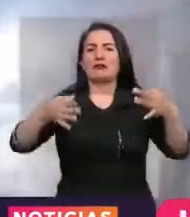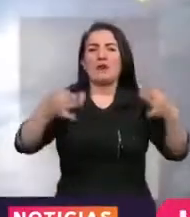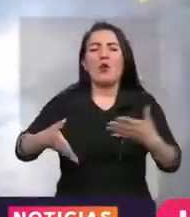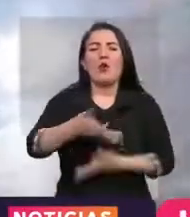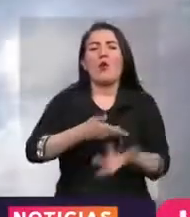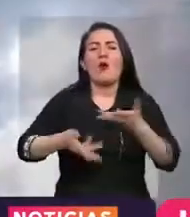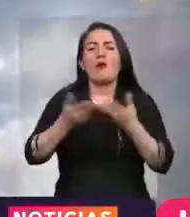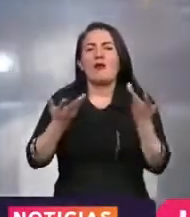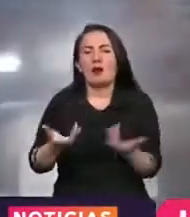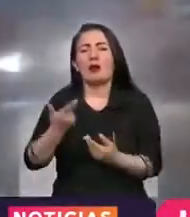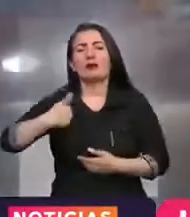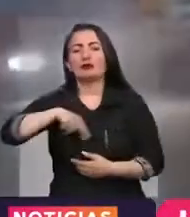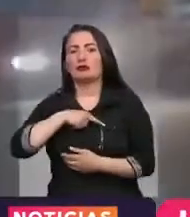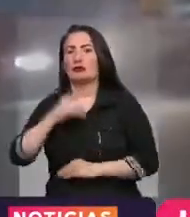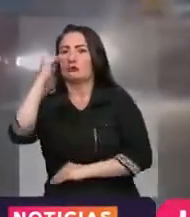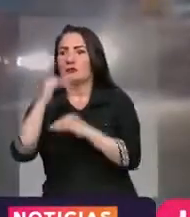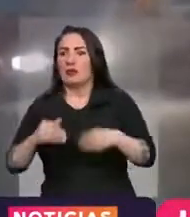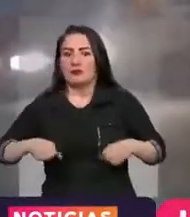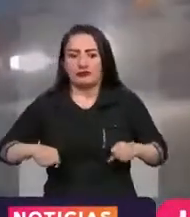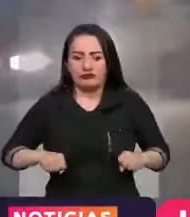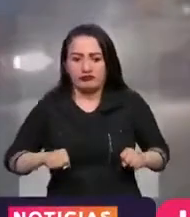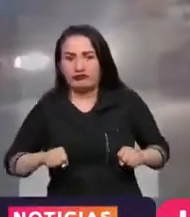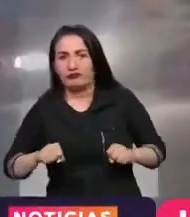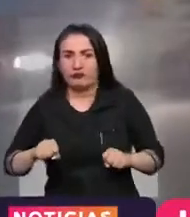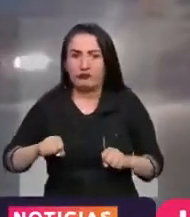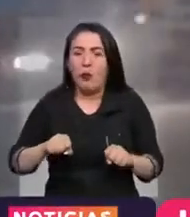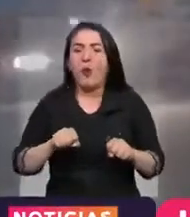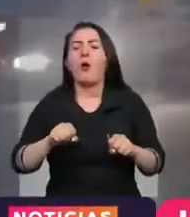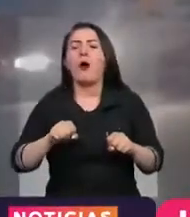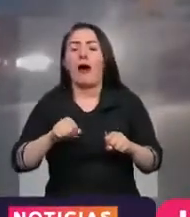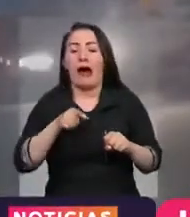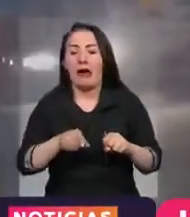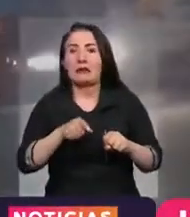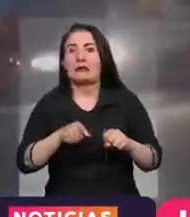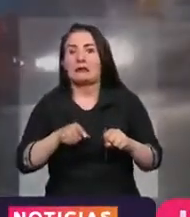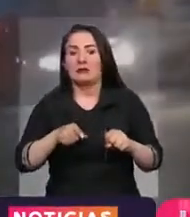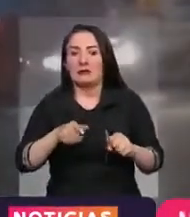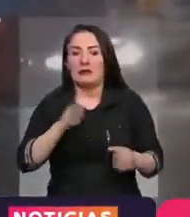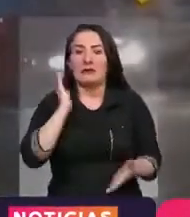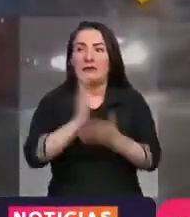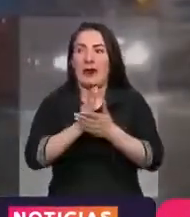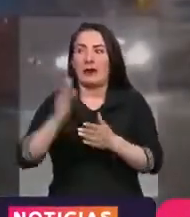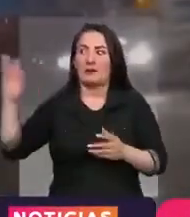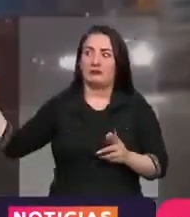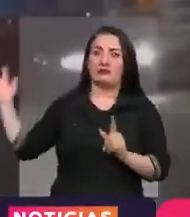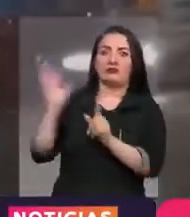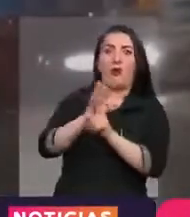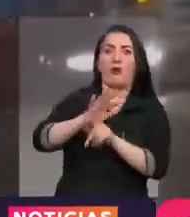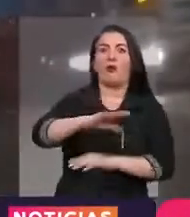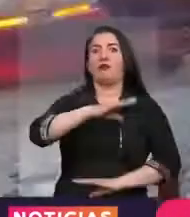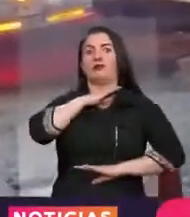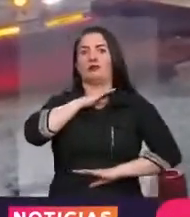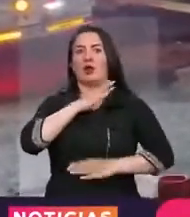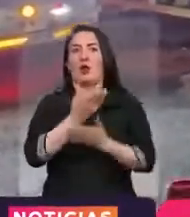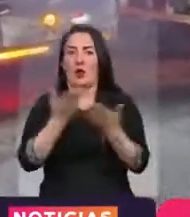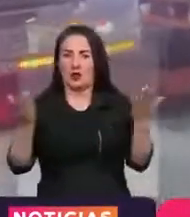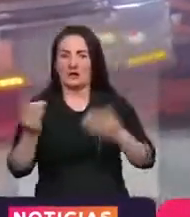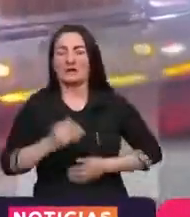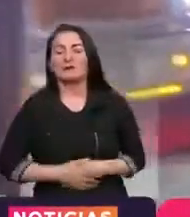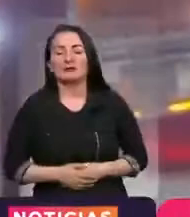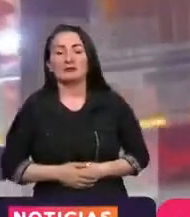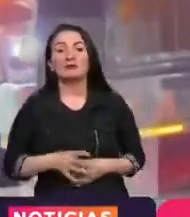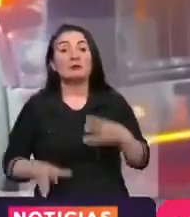hacía que disminuyéramos la velocidad y en ese momento pues se prestaba para situaciones de inseguridad.